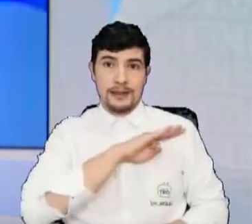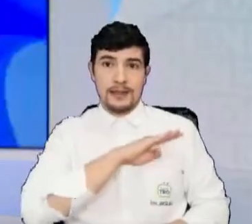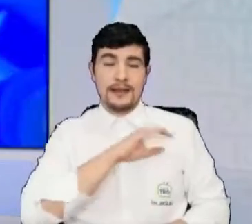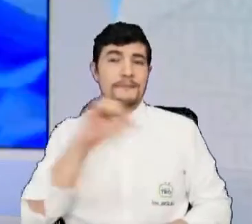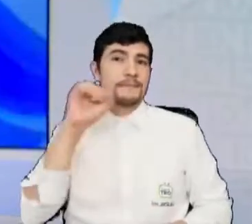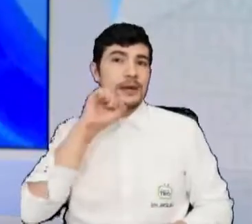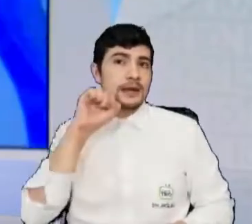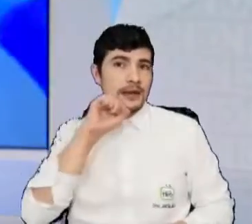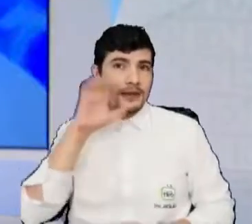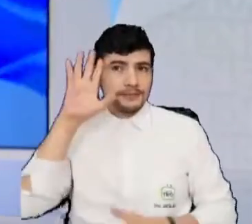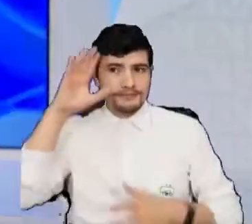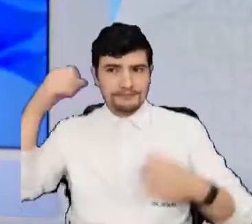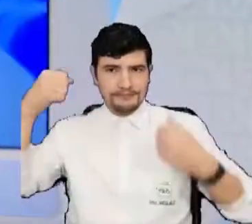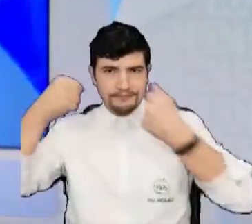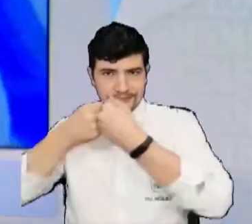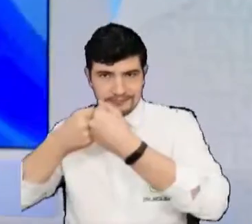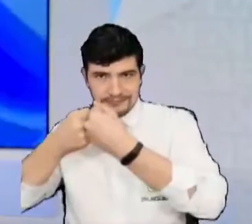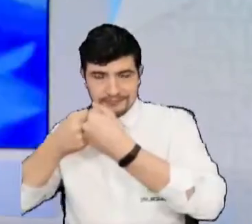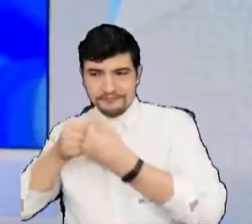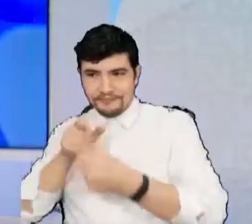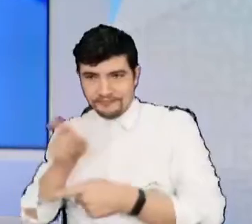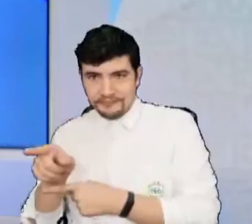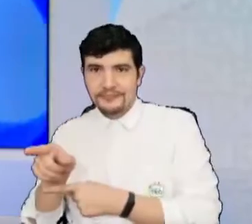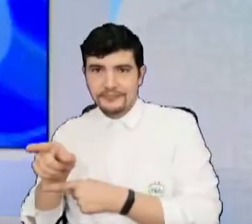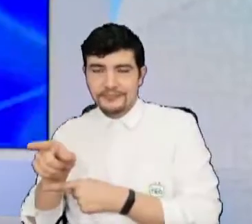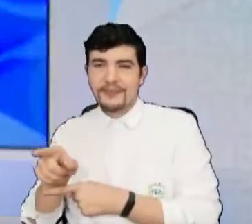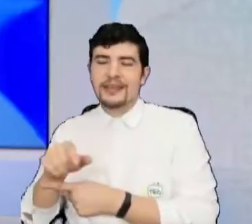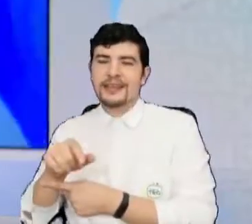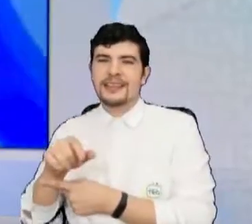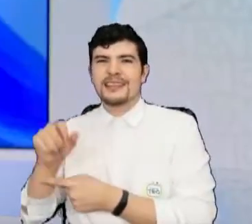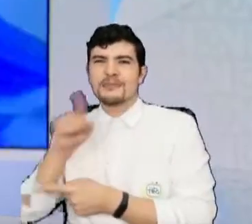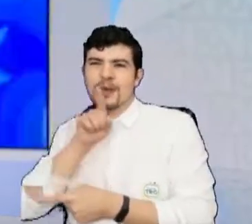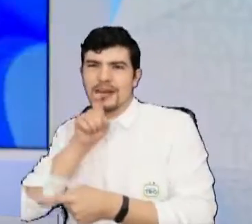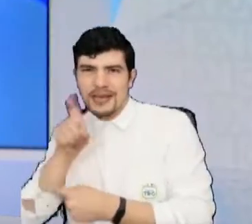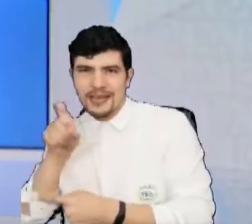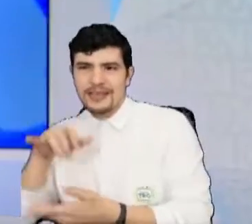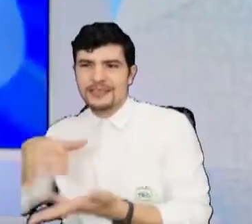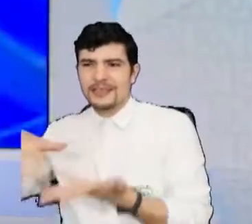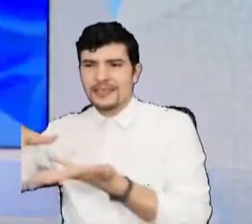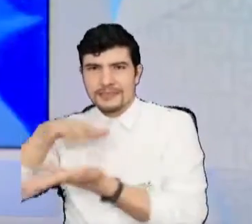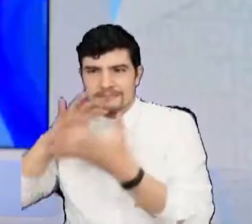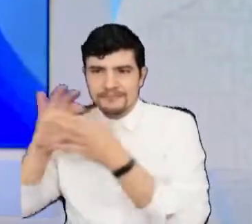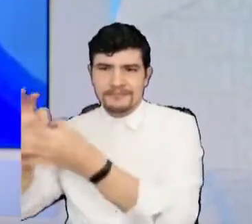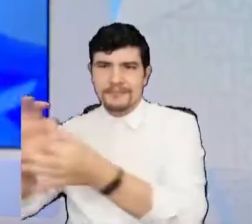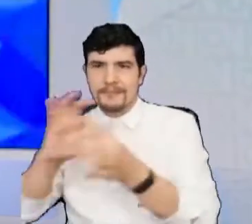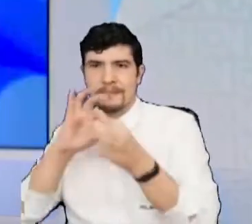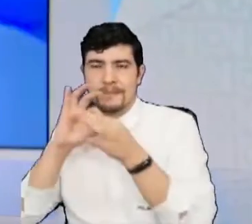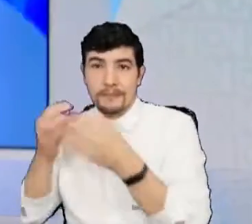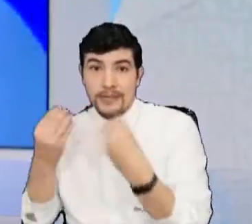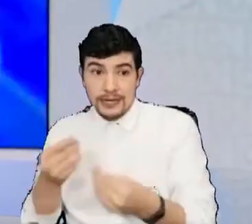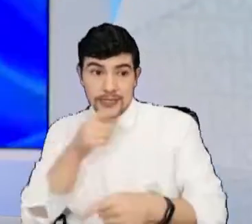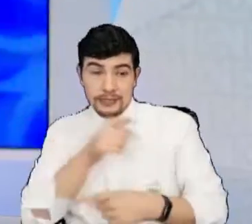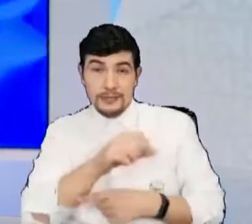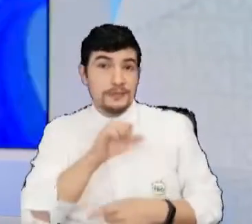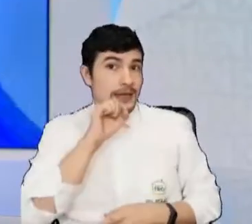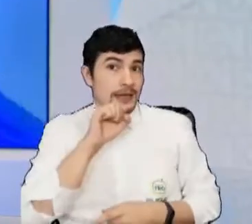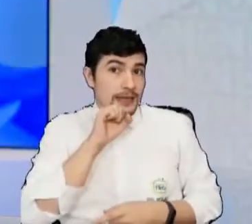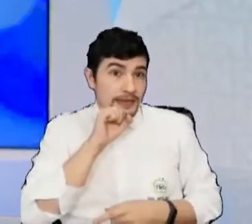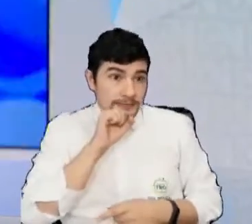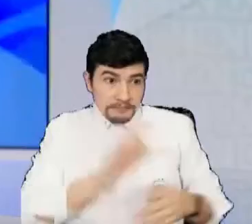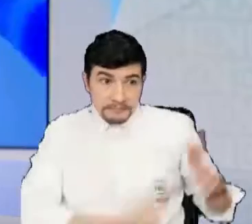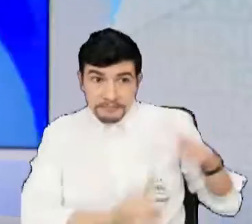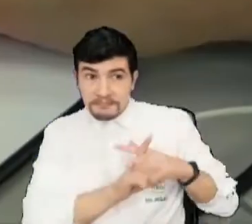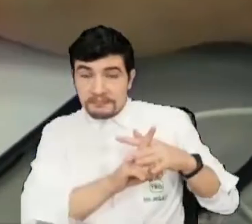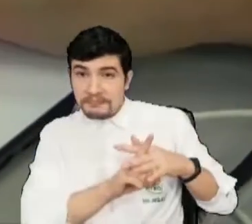una trazabilidad de los casos que llegan reportados por kobe 19 y de esta manera tener una atención oportuna y a